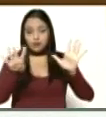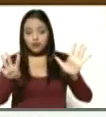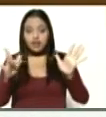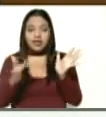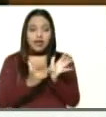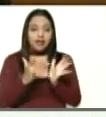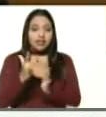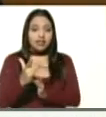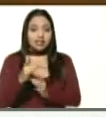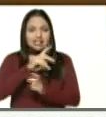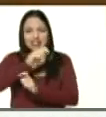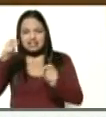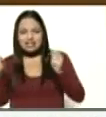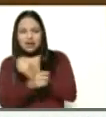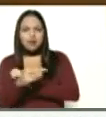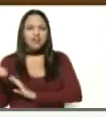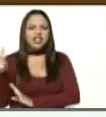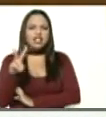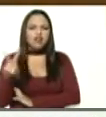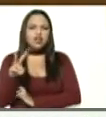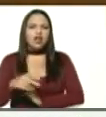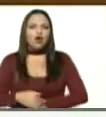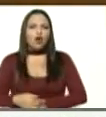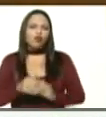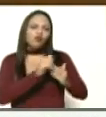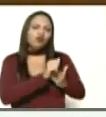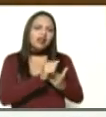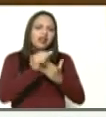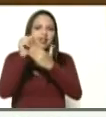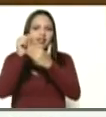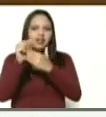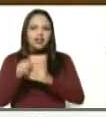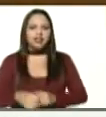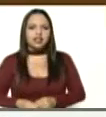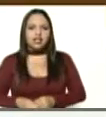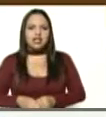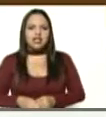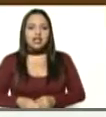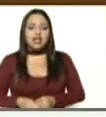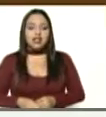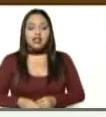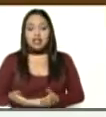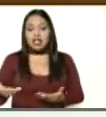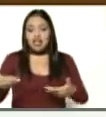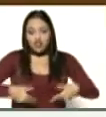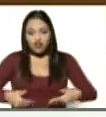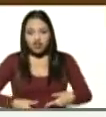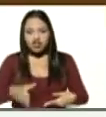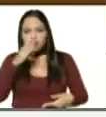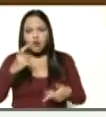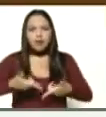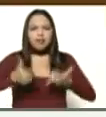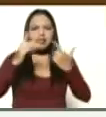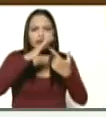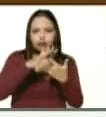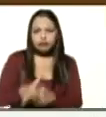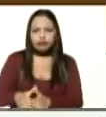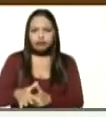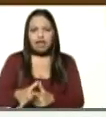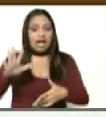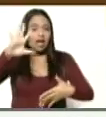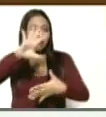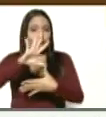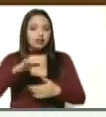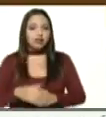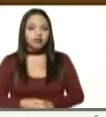abril convierte a Venezuela en uno de los pioneros de la lucha anticolonial en nuestra región.